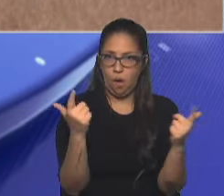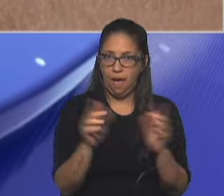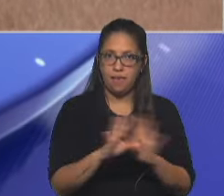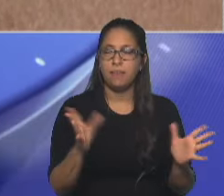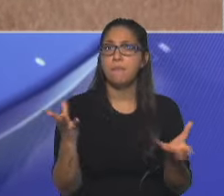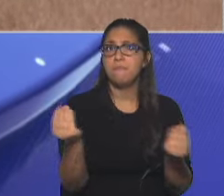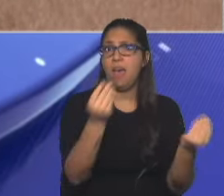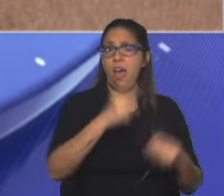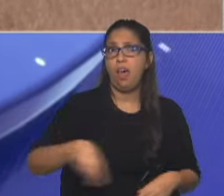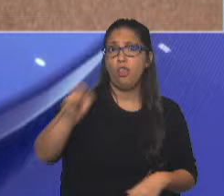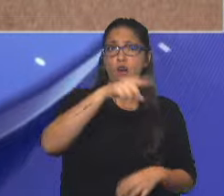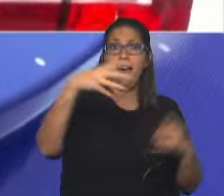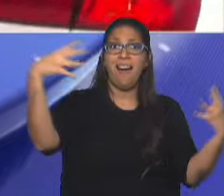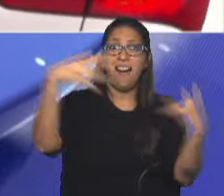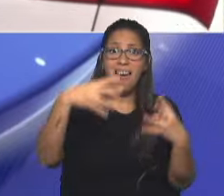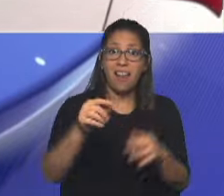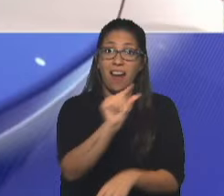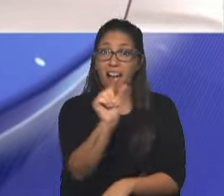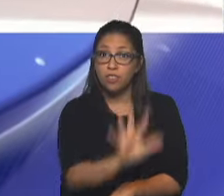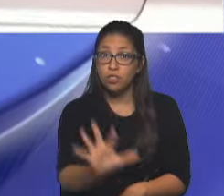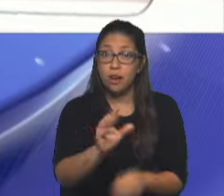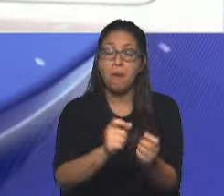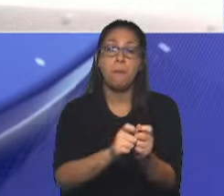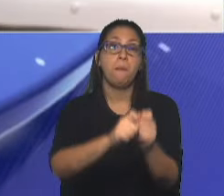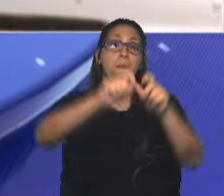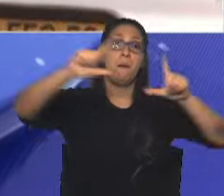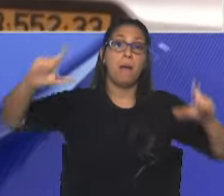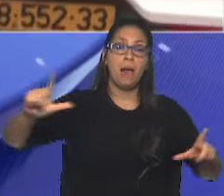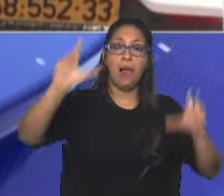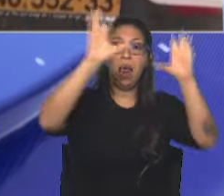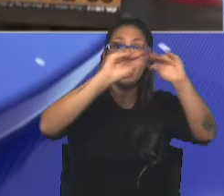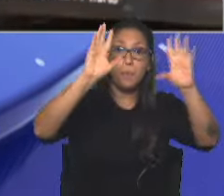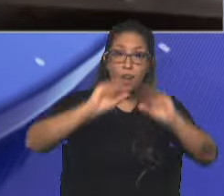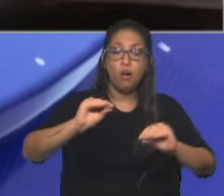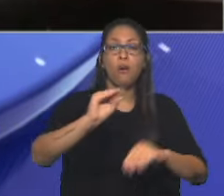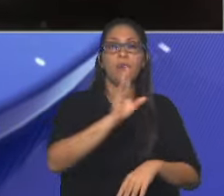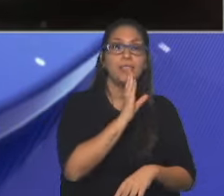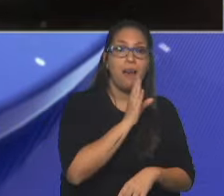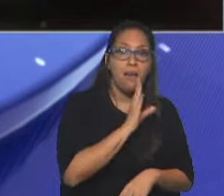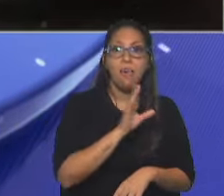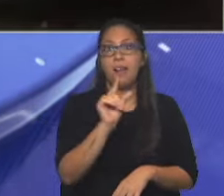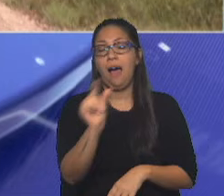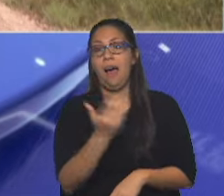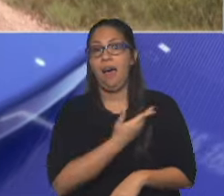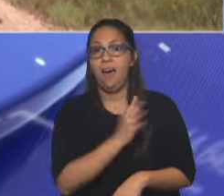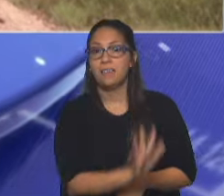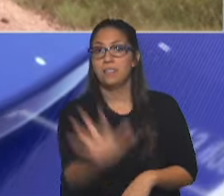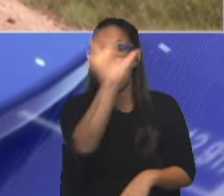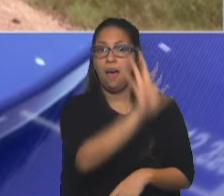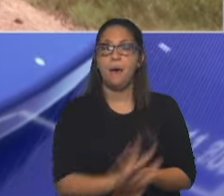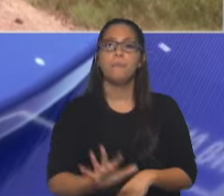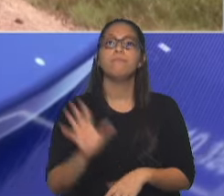cada vez mayor a que esta guerra se expanda al Líbano, y en este caso, bueno, en Hezbollah, que menciona que incluye incluso